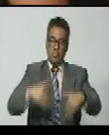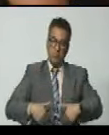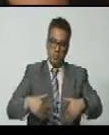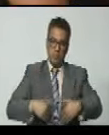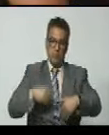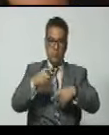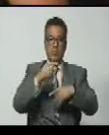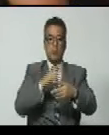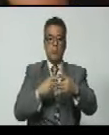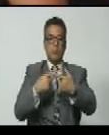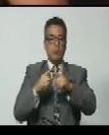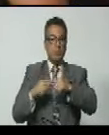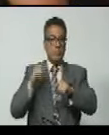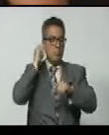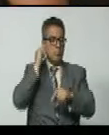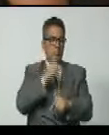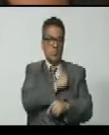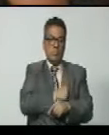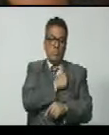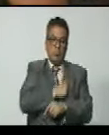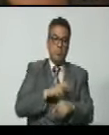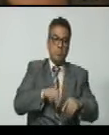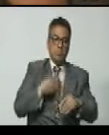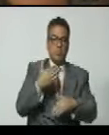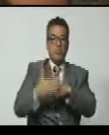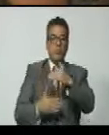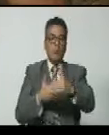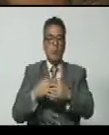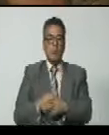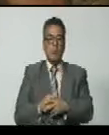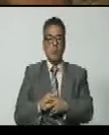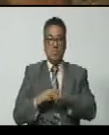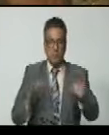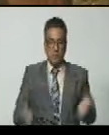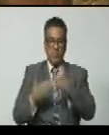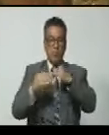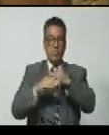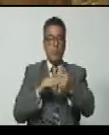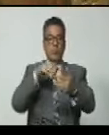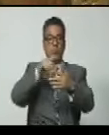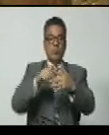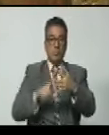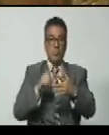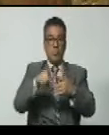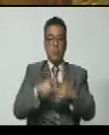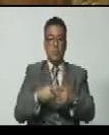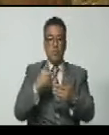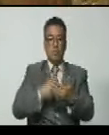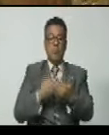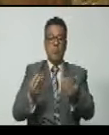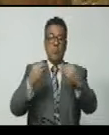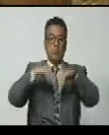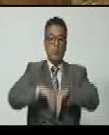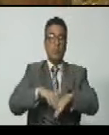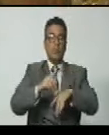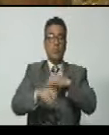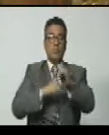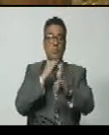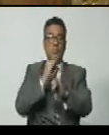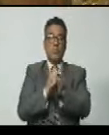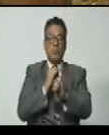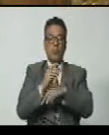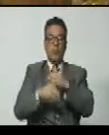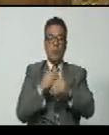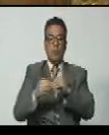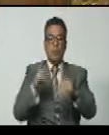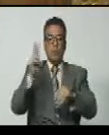por las otras compañeras que lamentablemente no han podido avanzar. Promover la implementación y la aplicación de los convenios y tratados internacionales